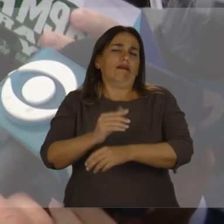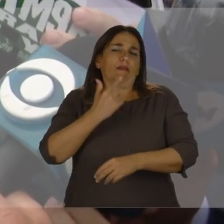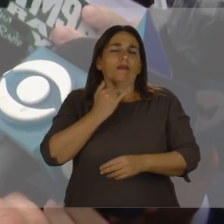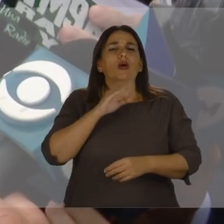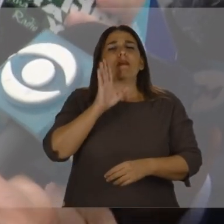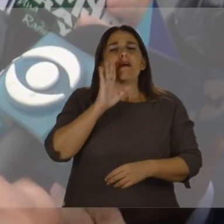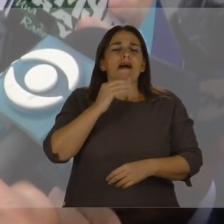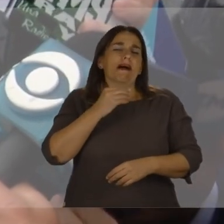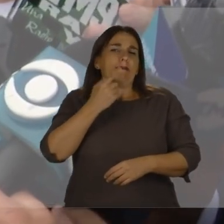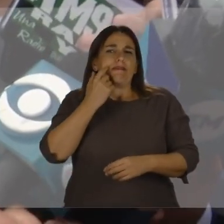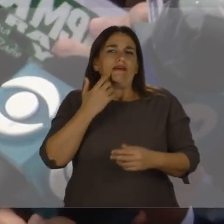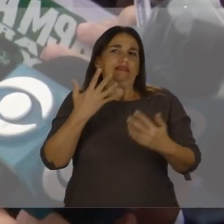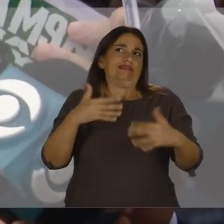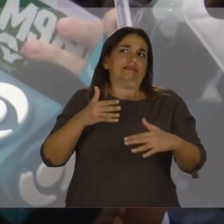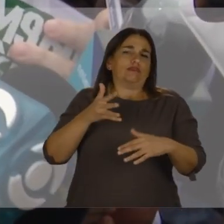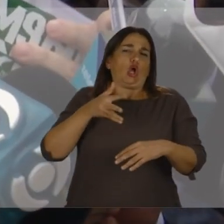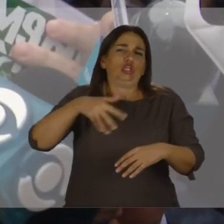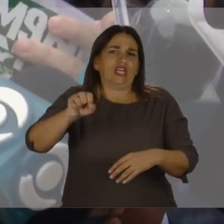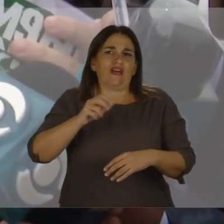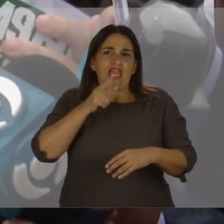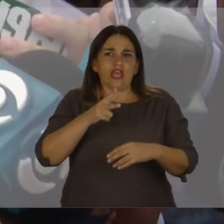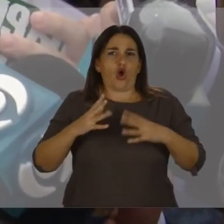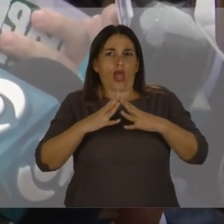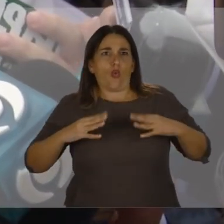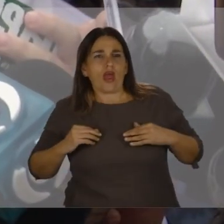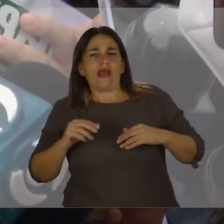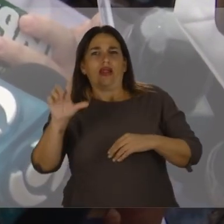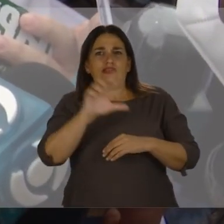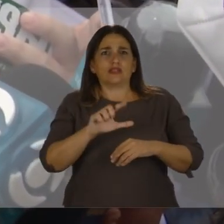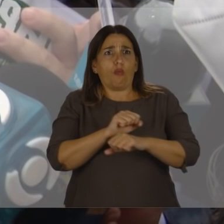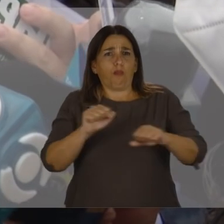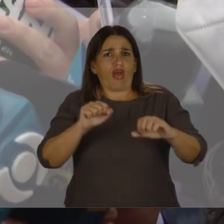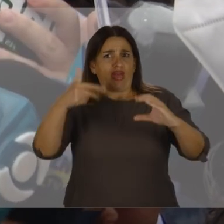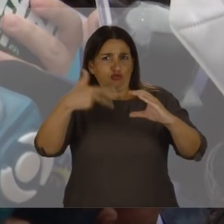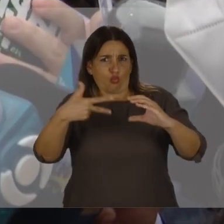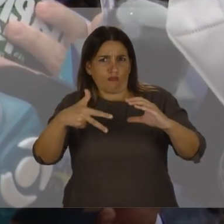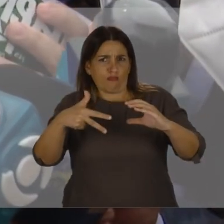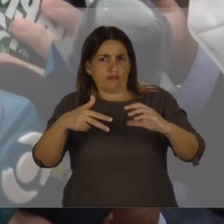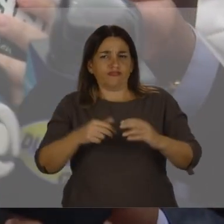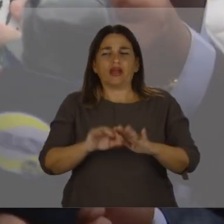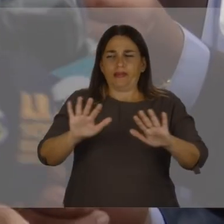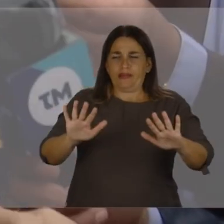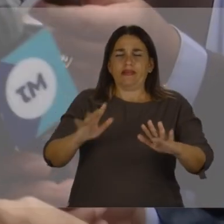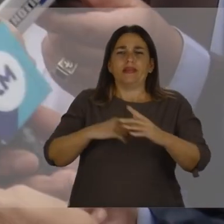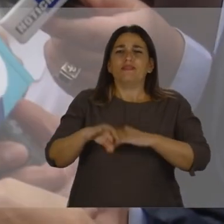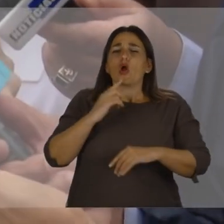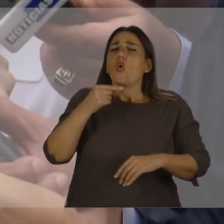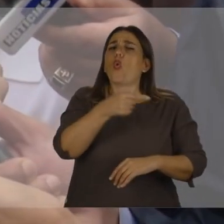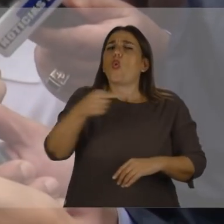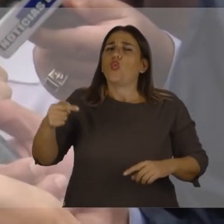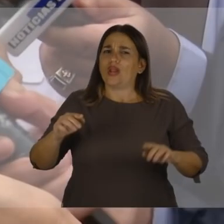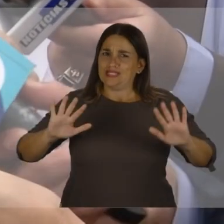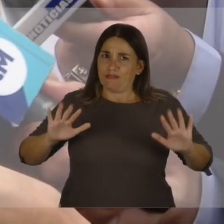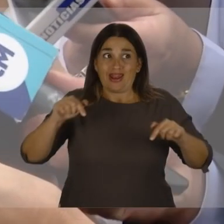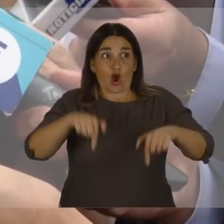vayan, por ejemplo, los padres decidan no mandarlos, ¿tienen la posibilidad de estudiar a distancia? O sea, convengamos que es una semana, ¿no? Convengamos que es